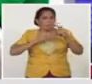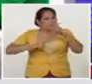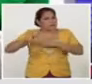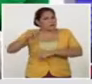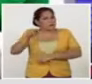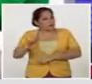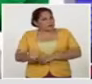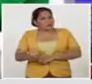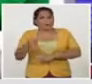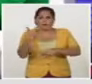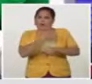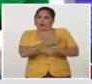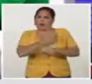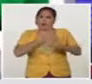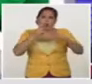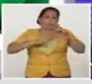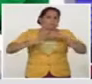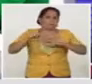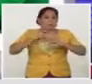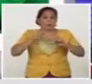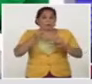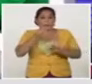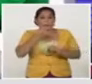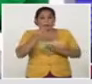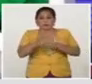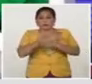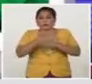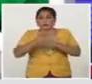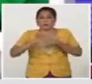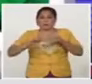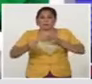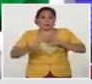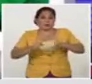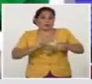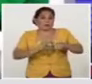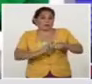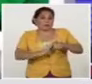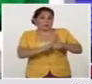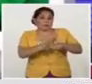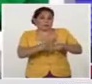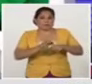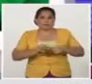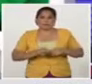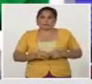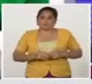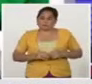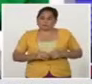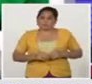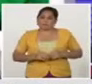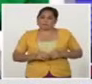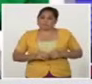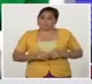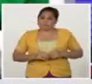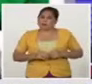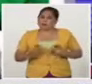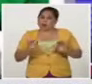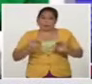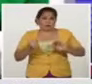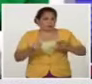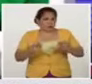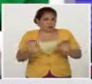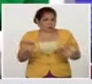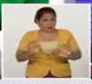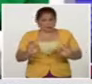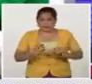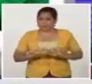de vacunas, de medicamentos para la enfermedad, pudiéramos decir que todavía es